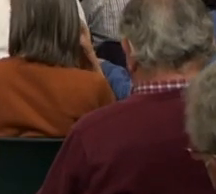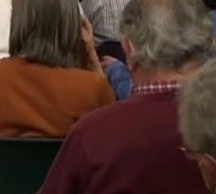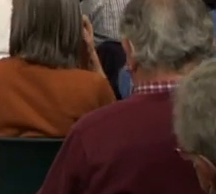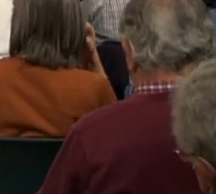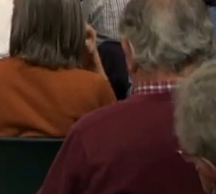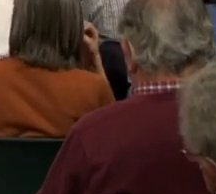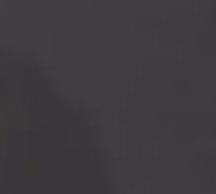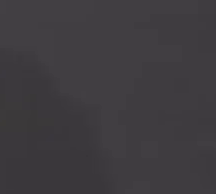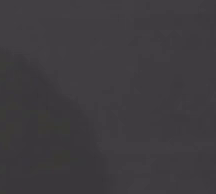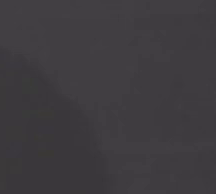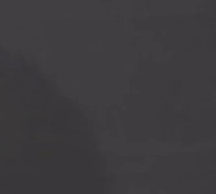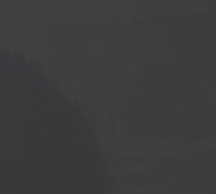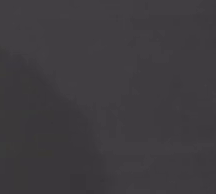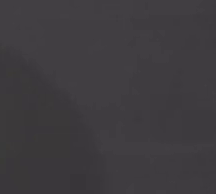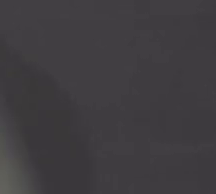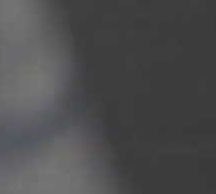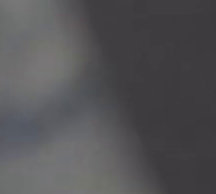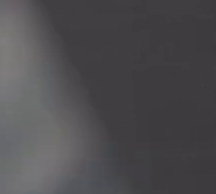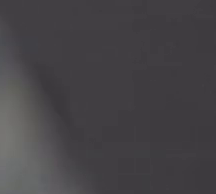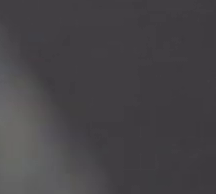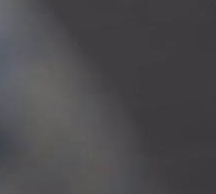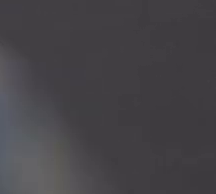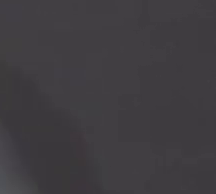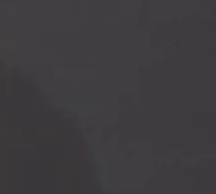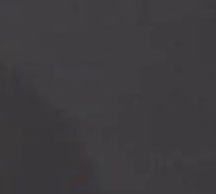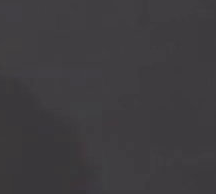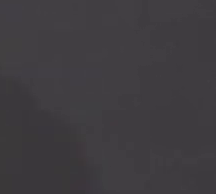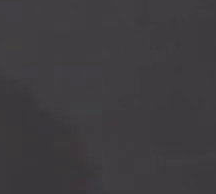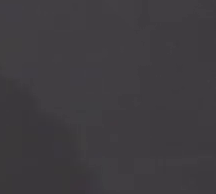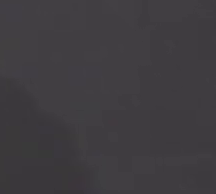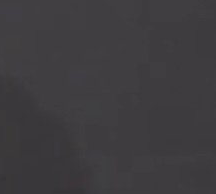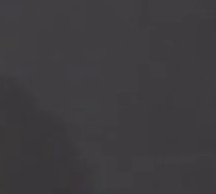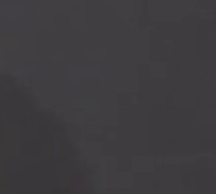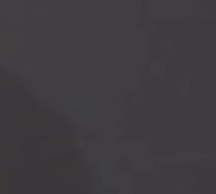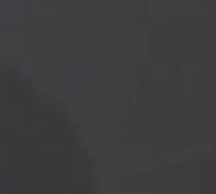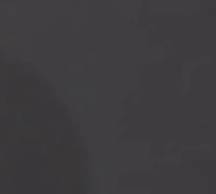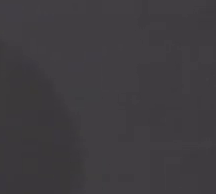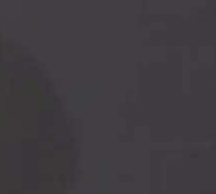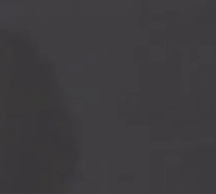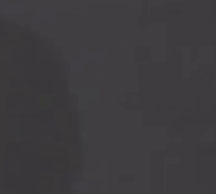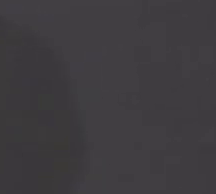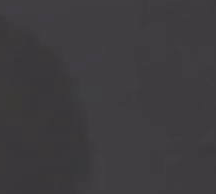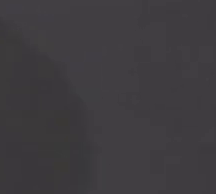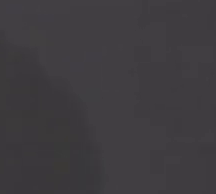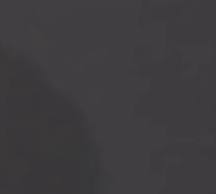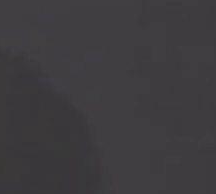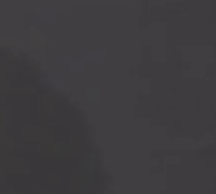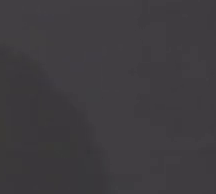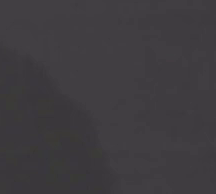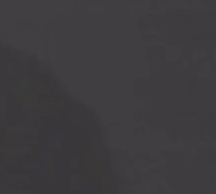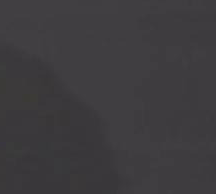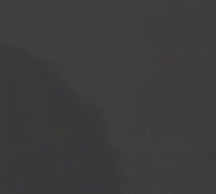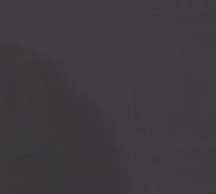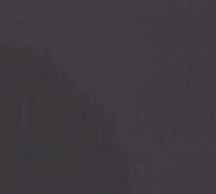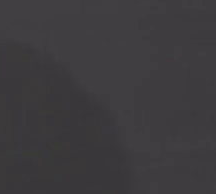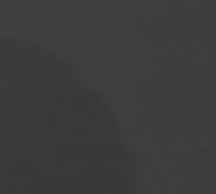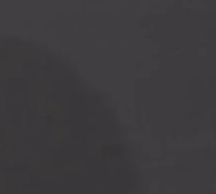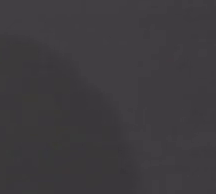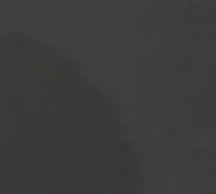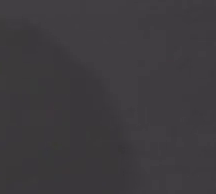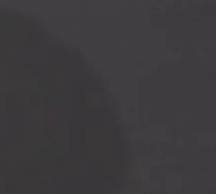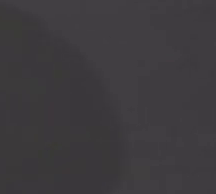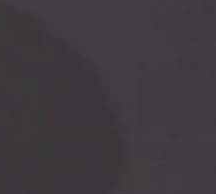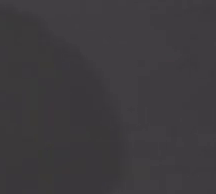para mí es una honra poder presentar a xosé álvarez castro cuando me propusieron aceptéis en tu vida lo pero